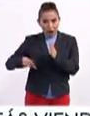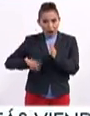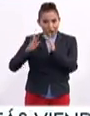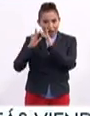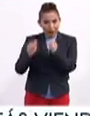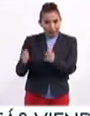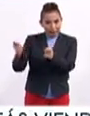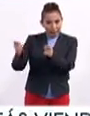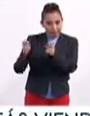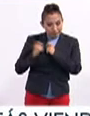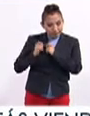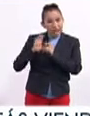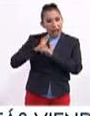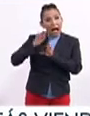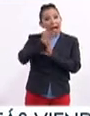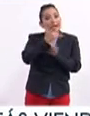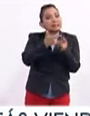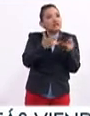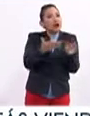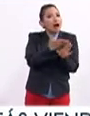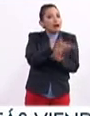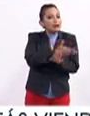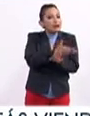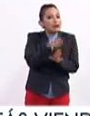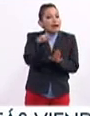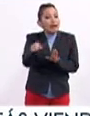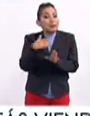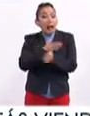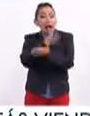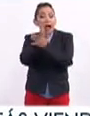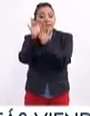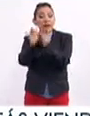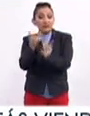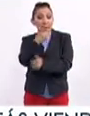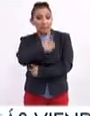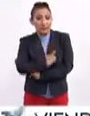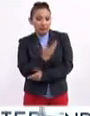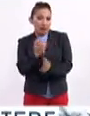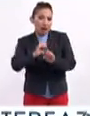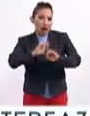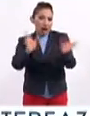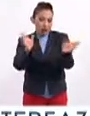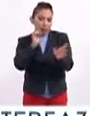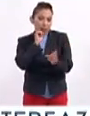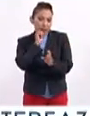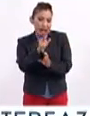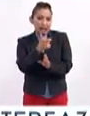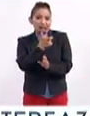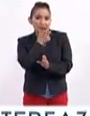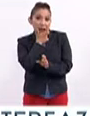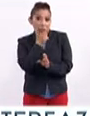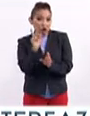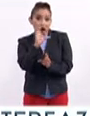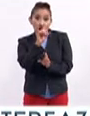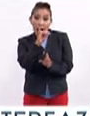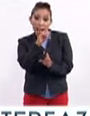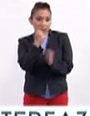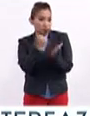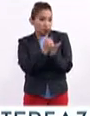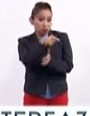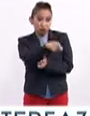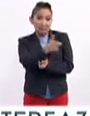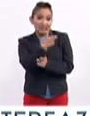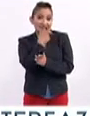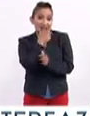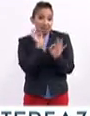francés. Entonces ya existe un antecedente, ¿no? Para irte a Francia también lo que te piden, evidentemente, además del inglés, porque el CONACYT siempre te va a pedir